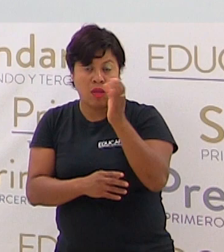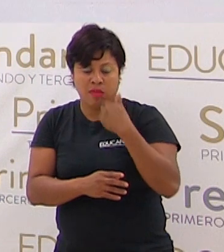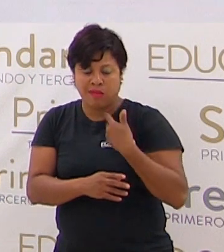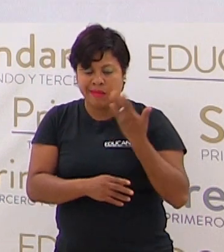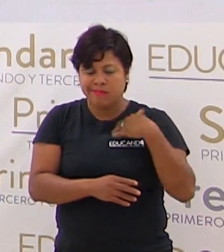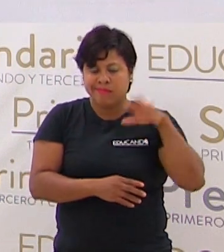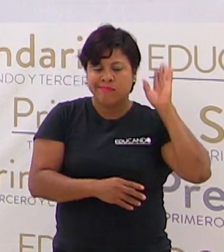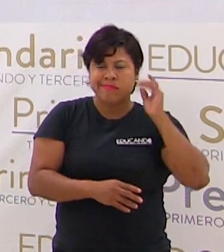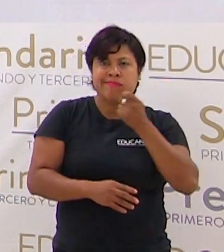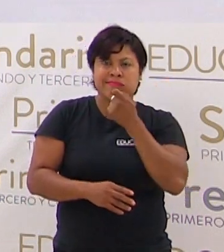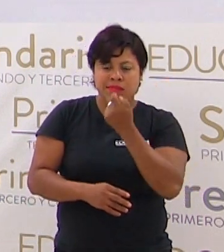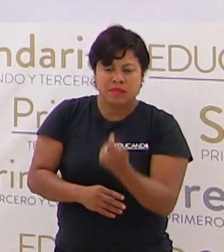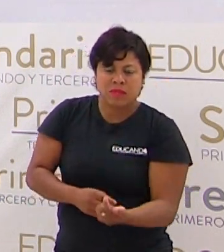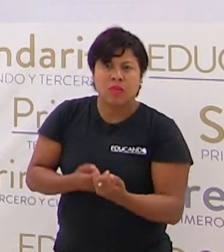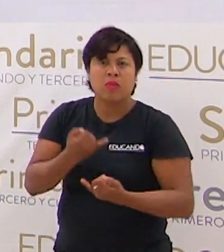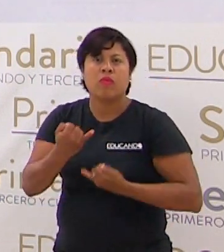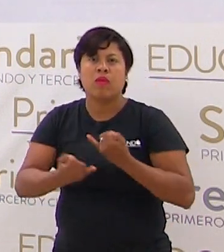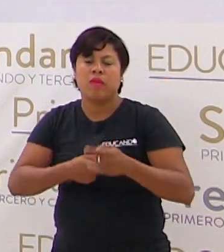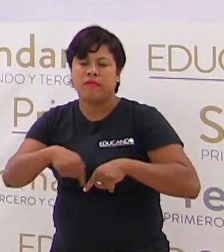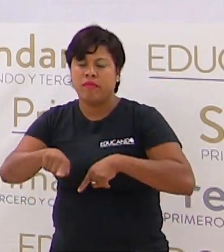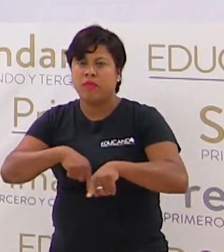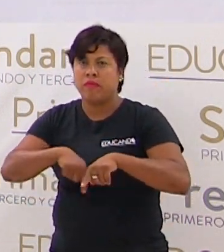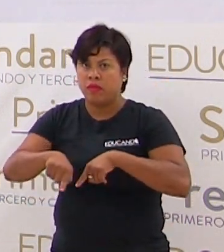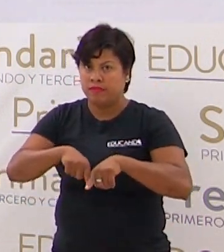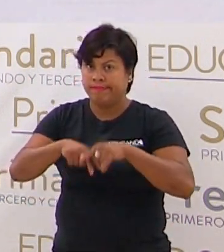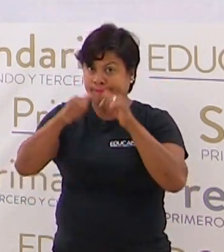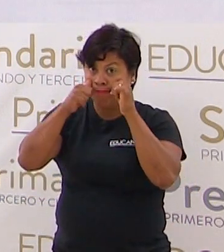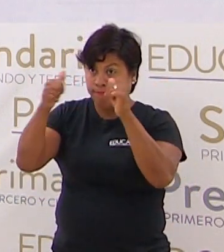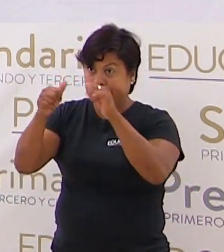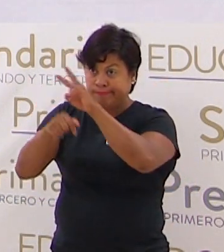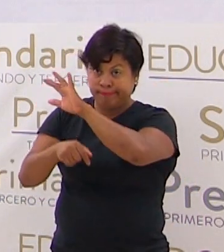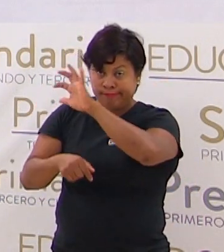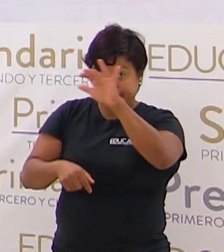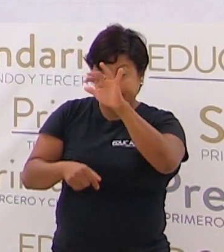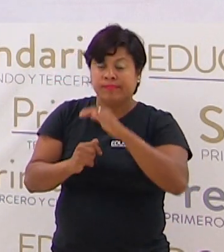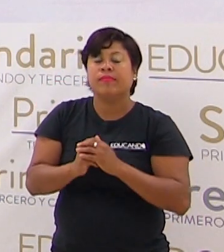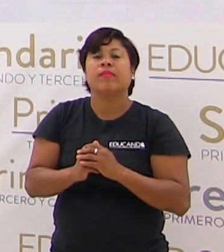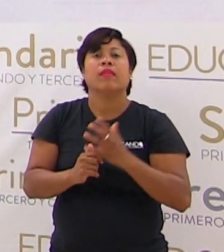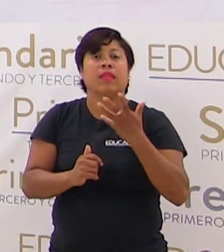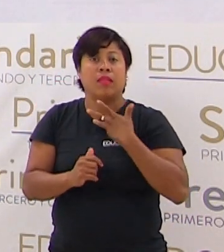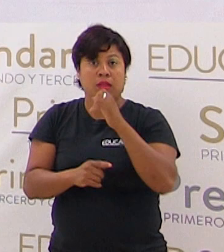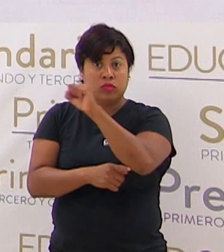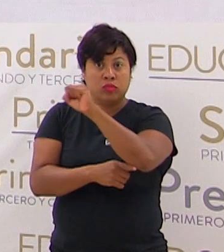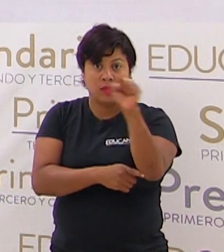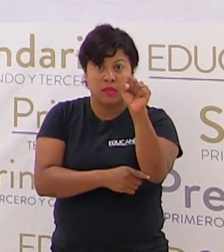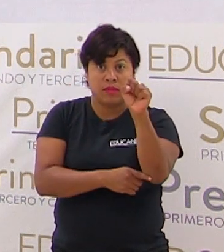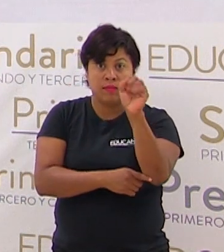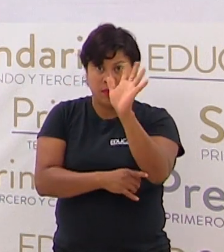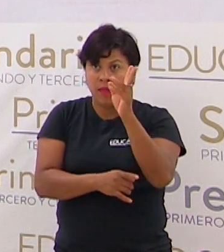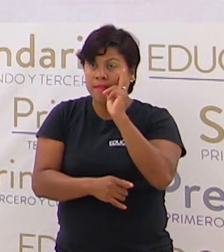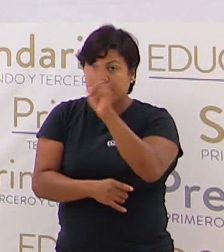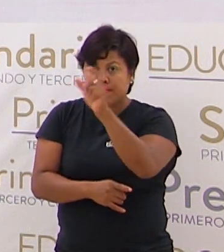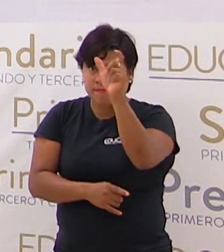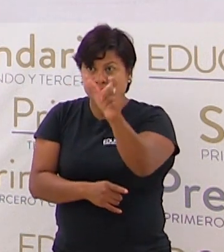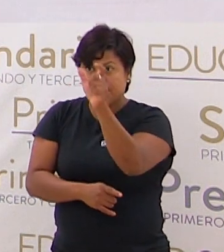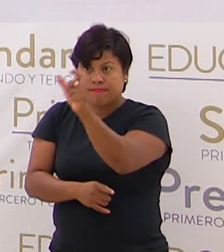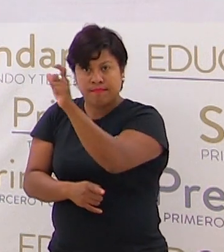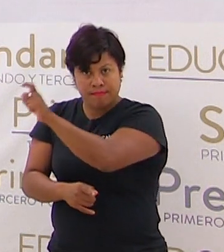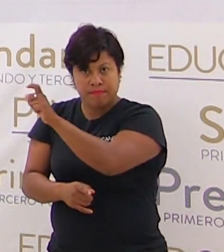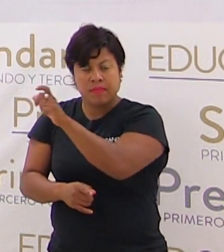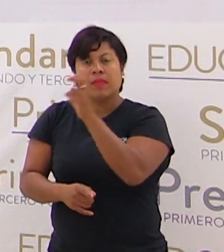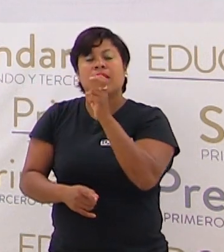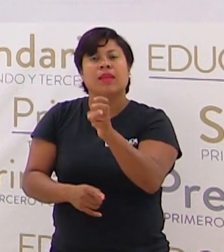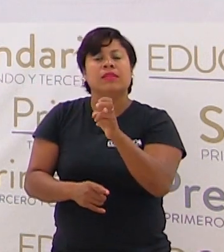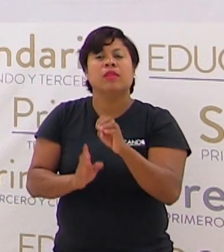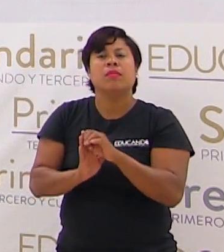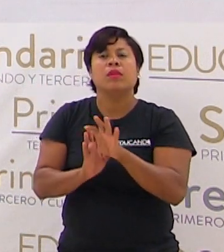Cuando era niño, jugaba fútbol. Atención con esto. Tenemos al sujeto, ya reconocemos los tipos de sujeto.